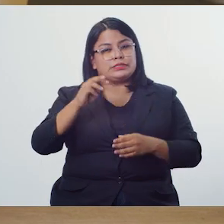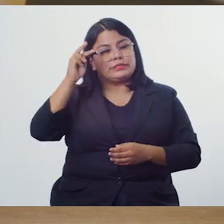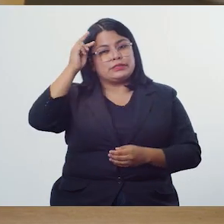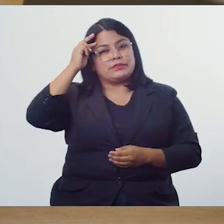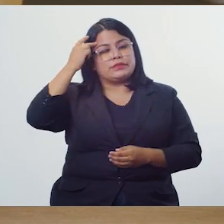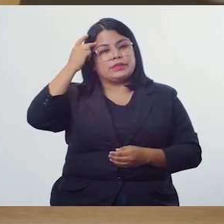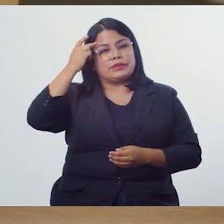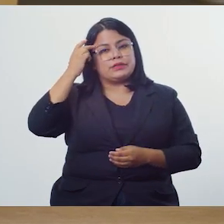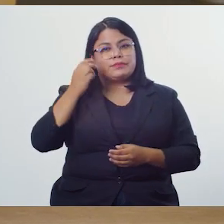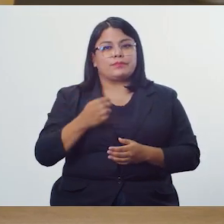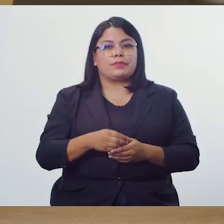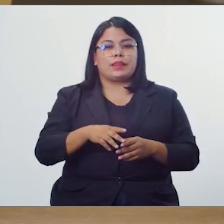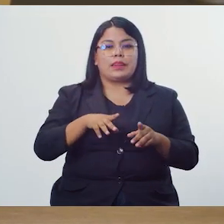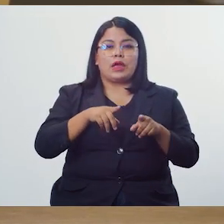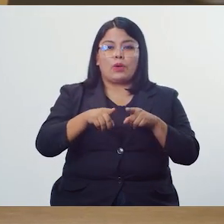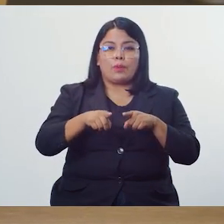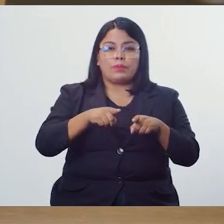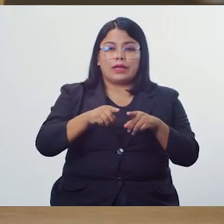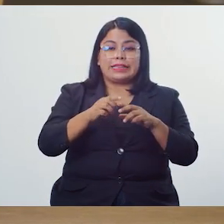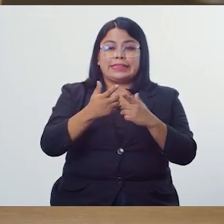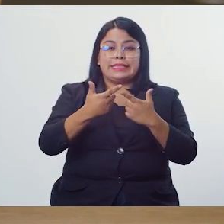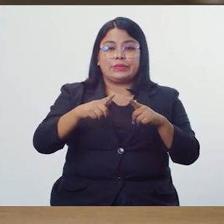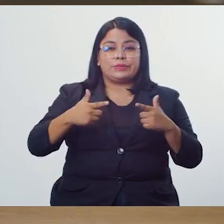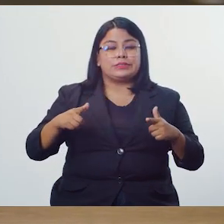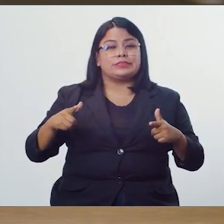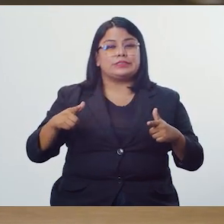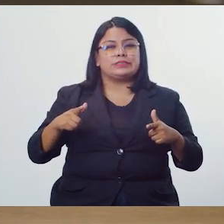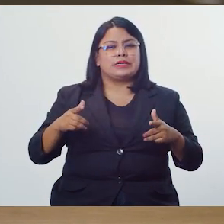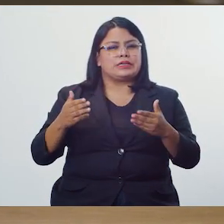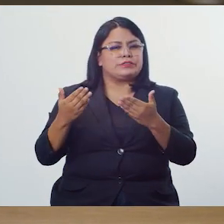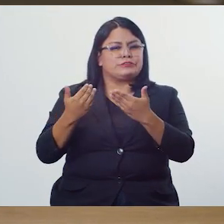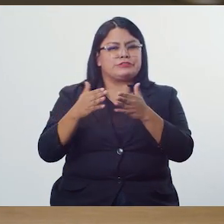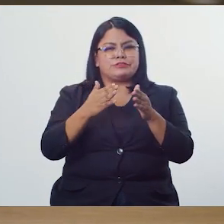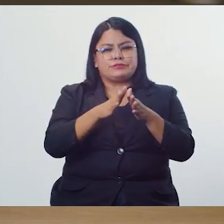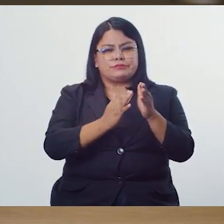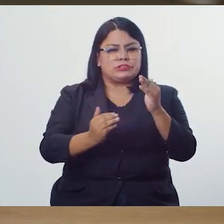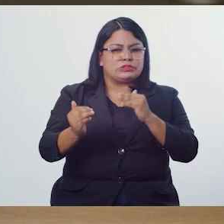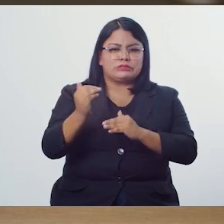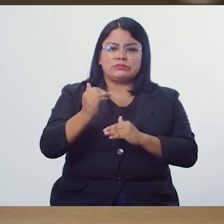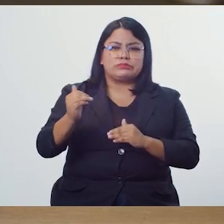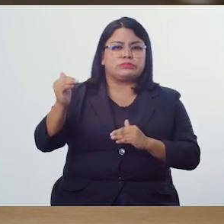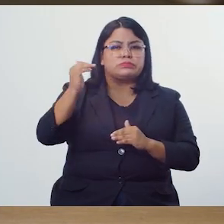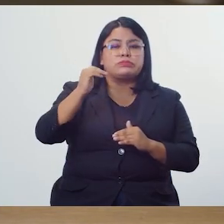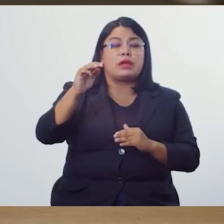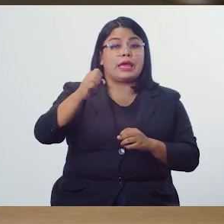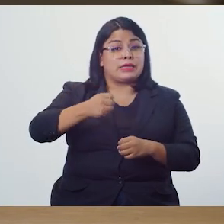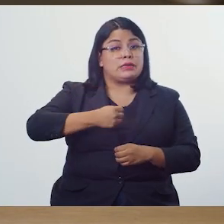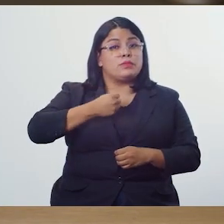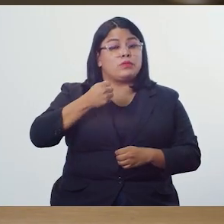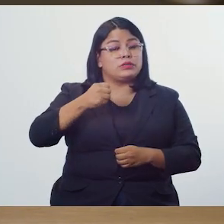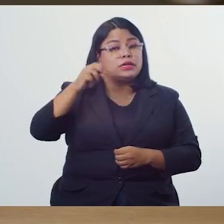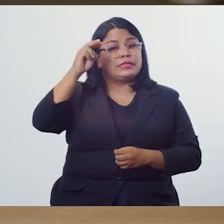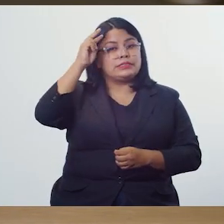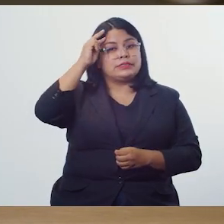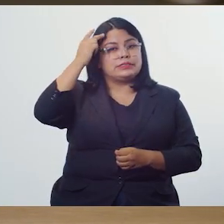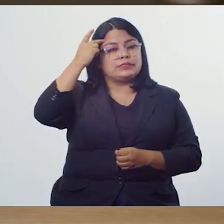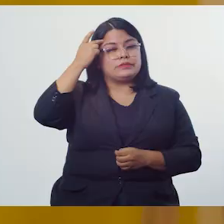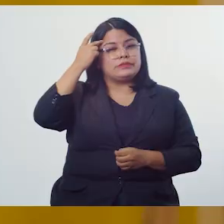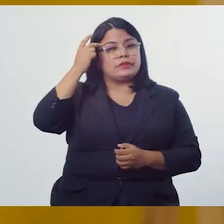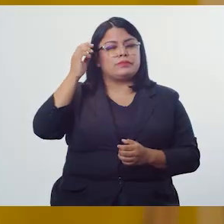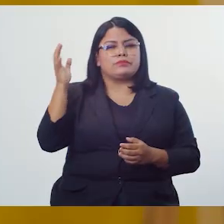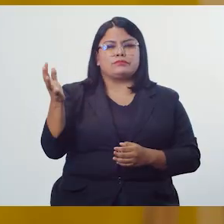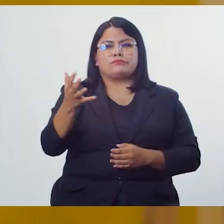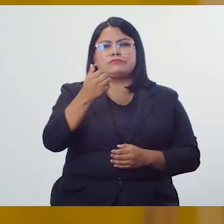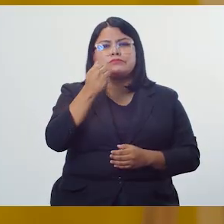Es decir, la competencia lingüística abarca diversos niveles que sí son importantes y significativos